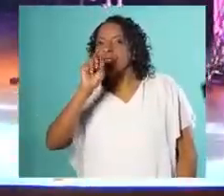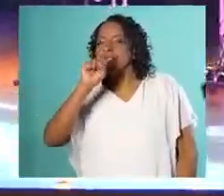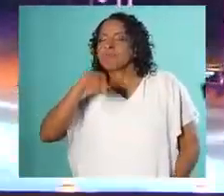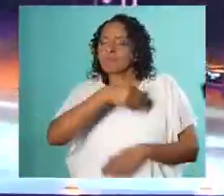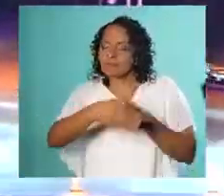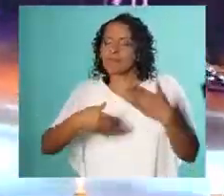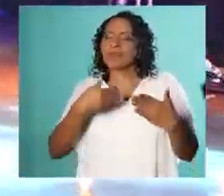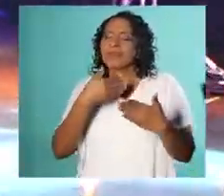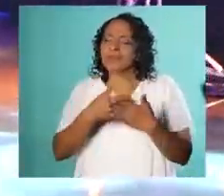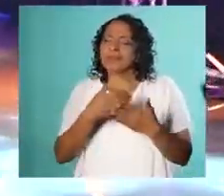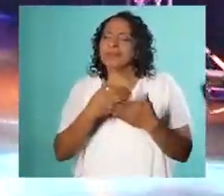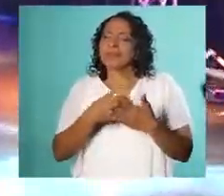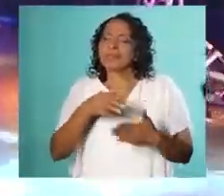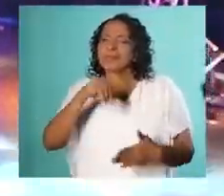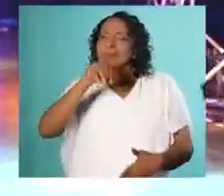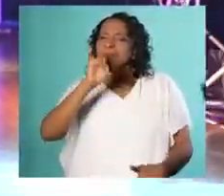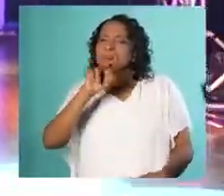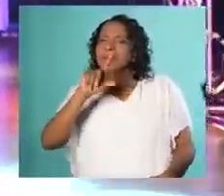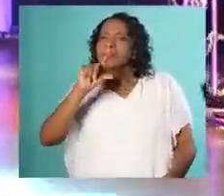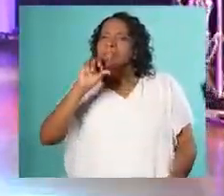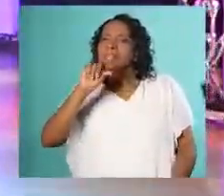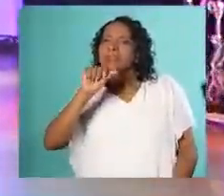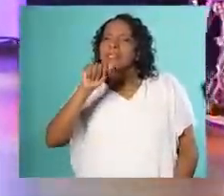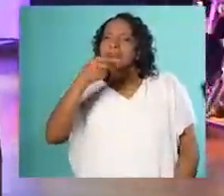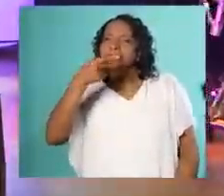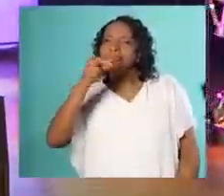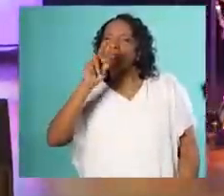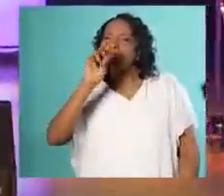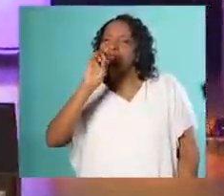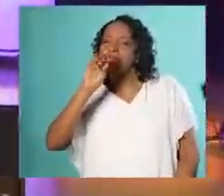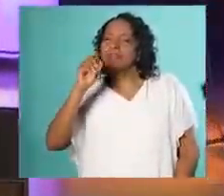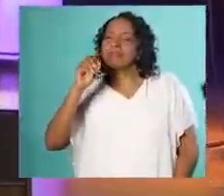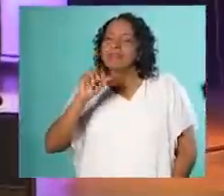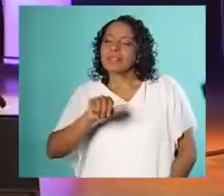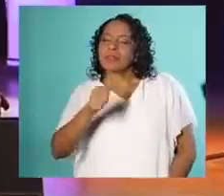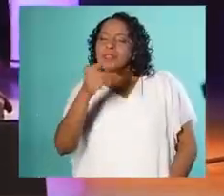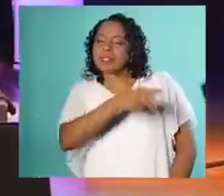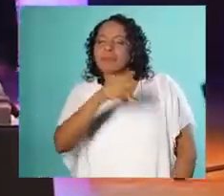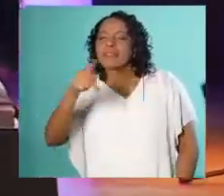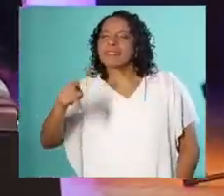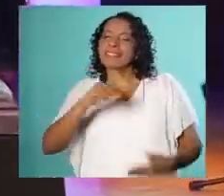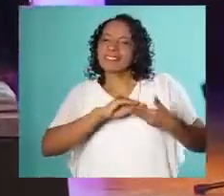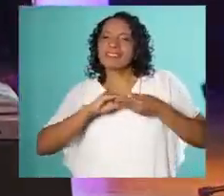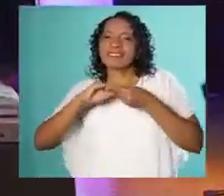Todos podemos ser el milagro de alguien. Seamos solidarios.